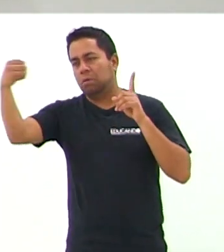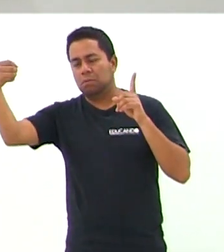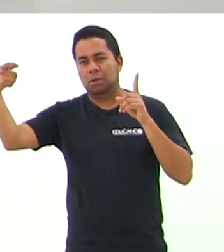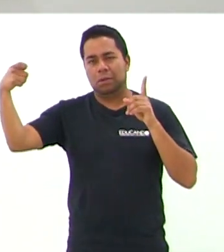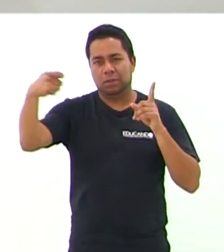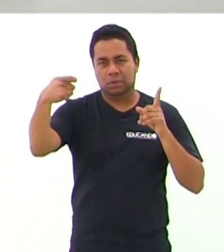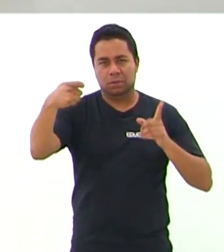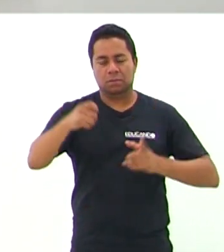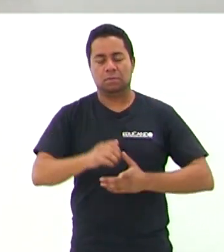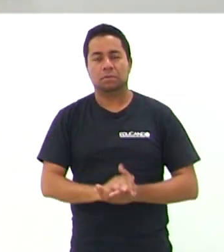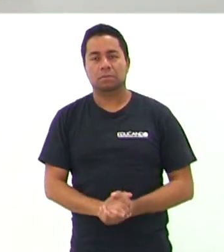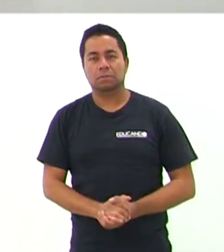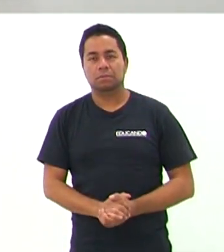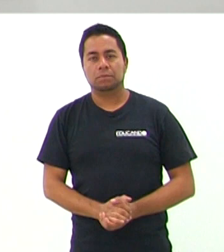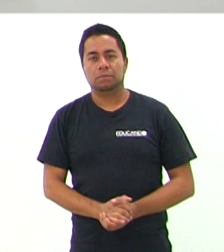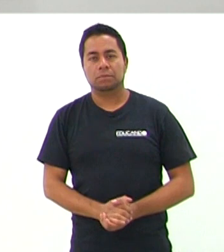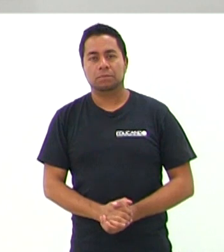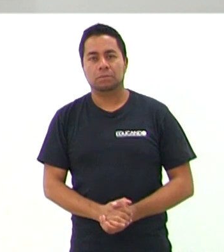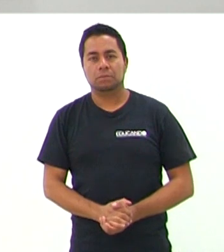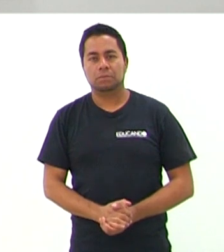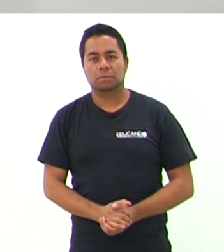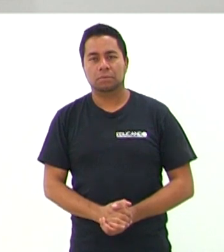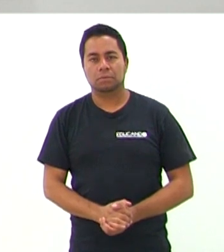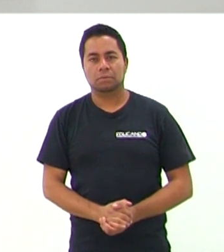Recordemos que las frases